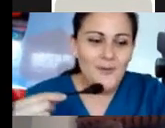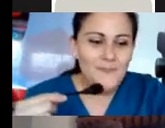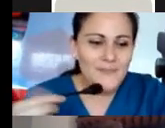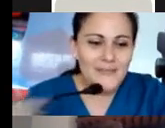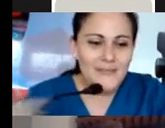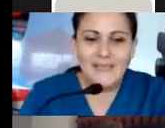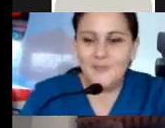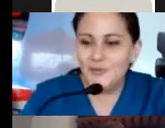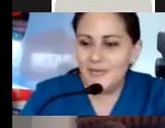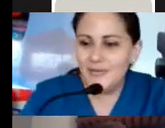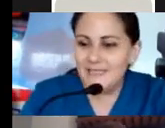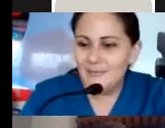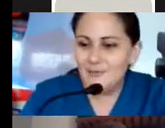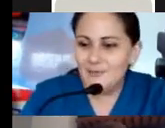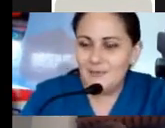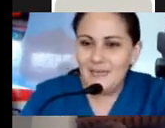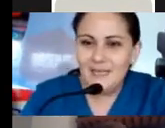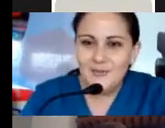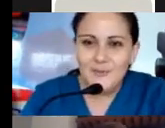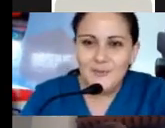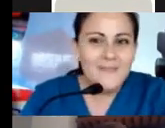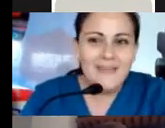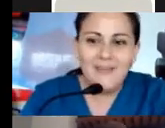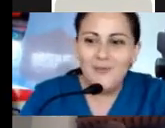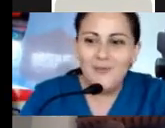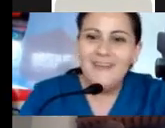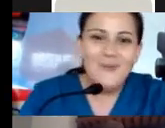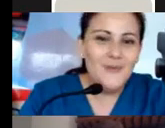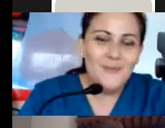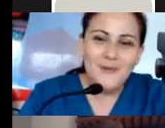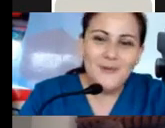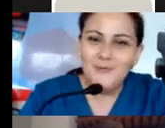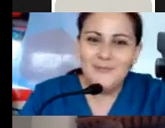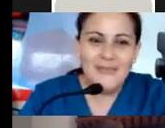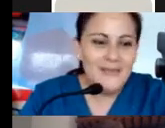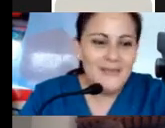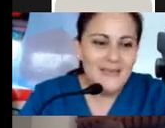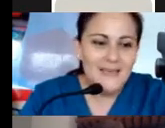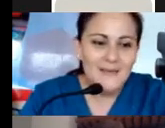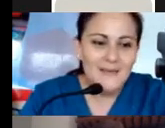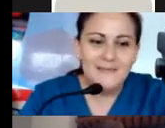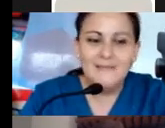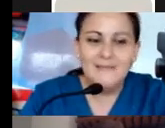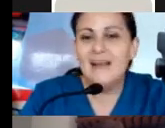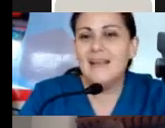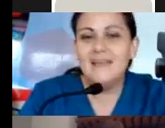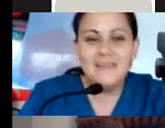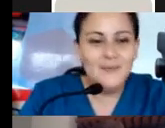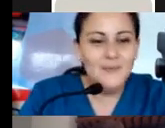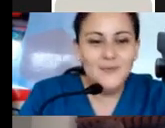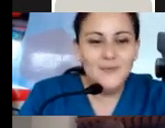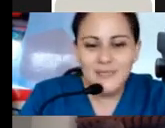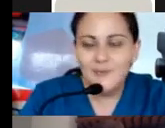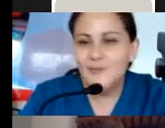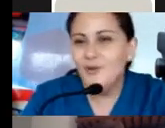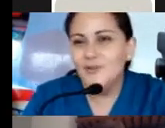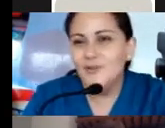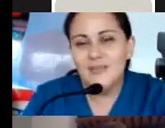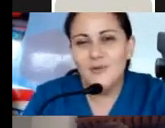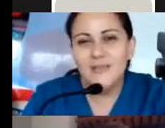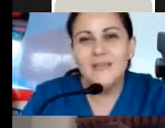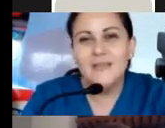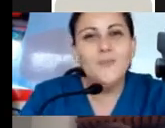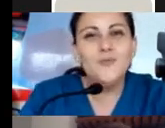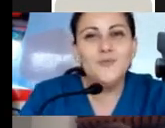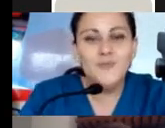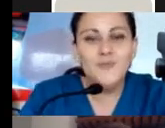Bueno, Leo, yo creo que ya estamos terminando, no hay ninguna pregunta. Agradecemos muchísimo a todos los que